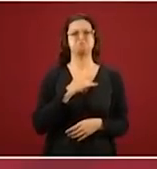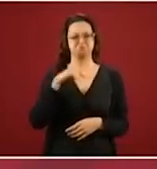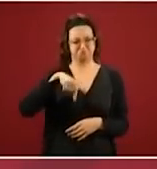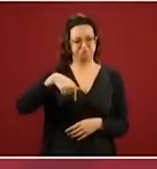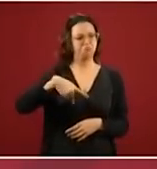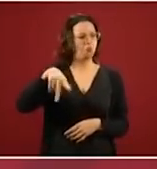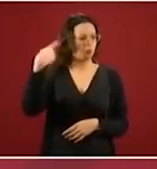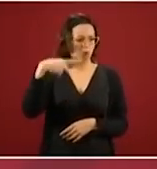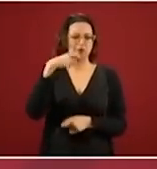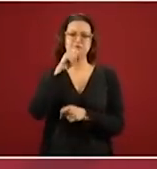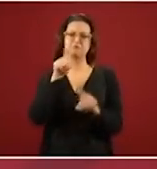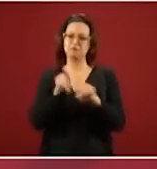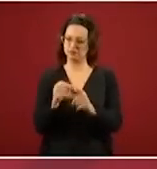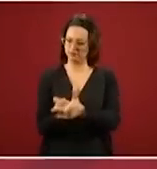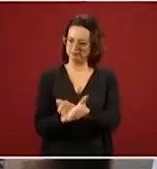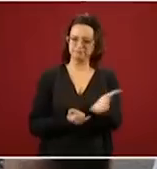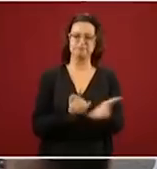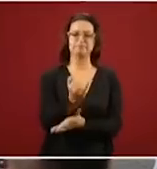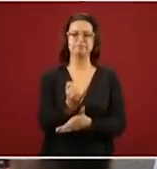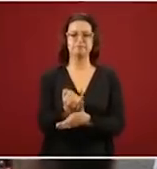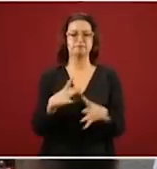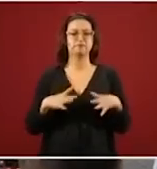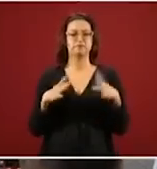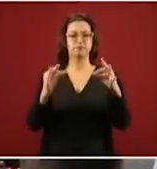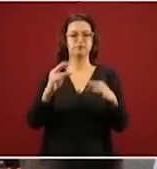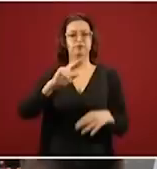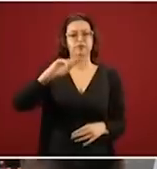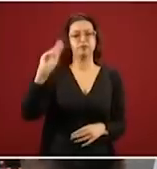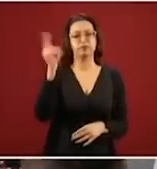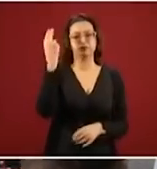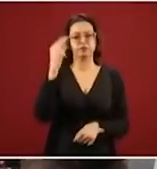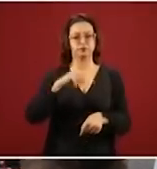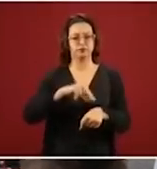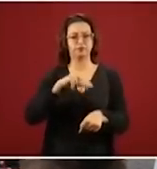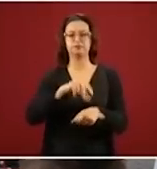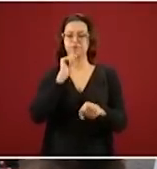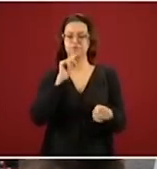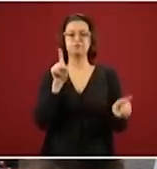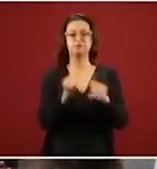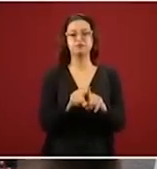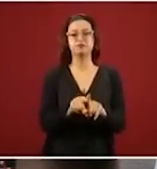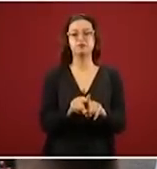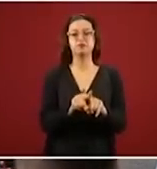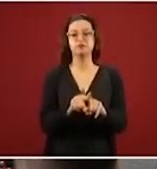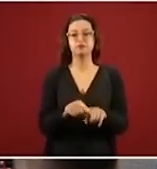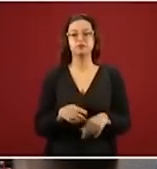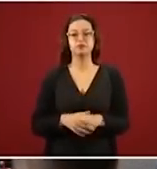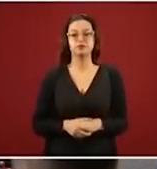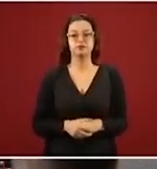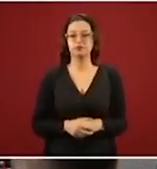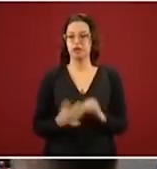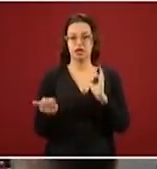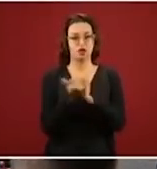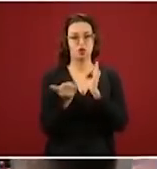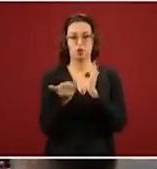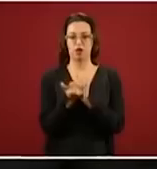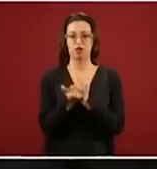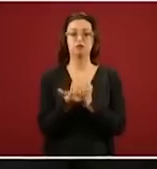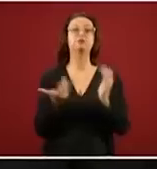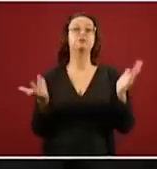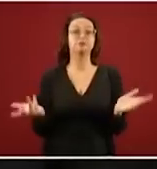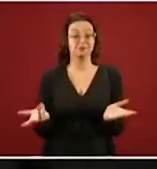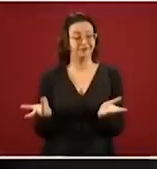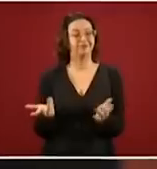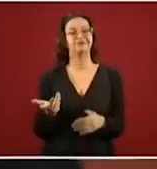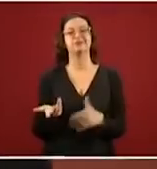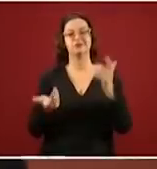la creación de una universidad para medicina en pueblo ya igual que ésta y ojalá